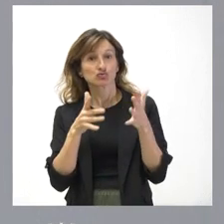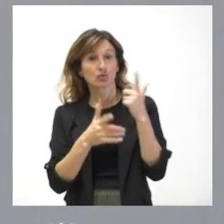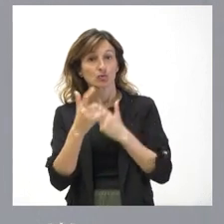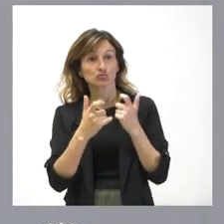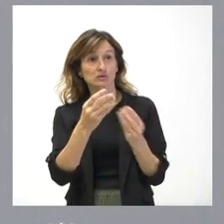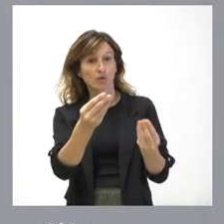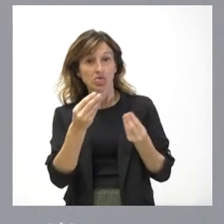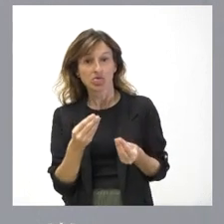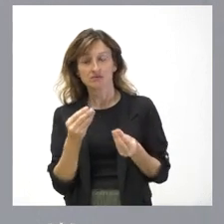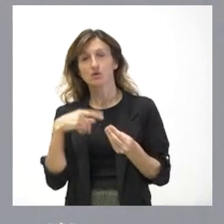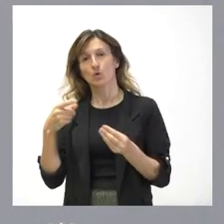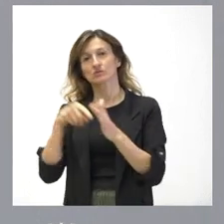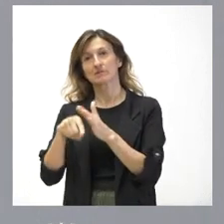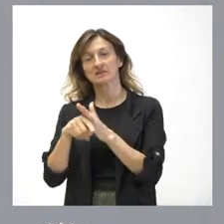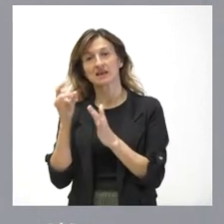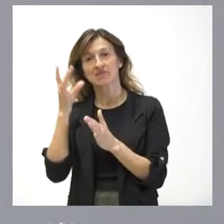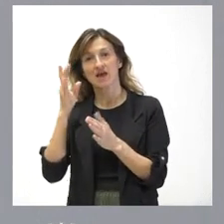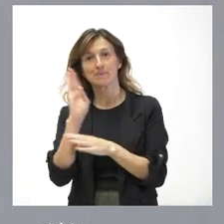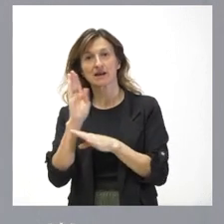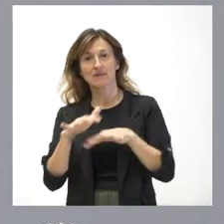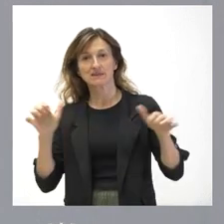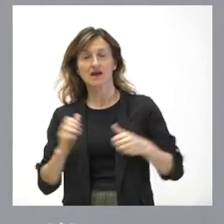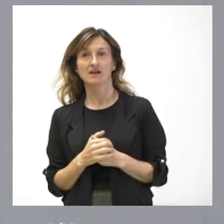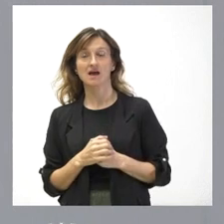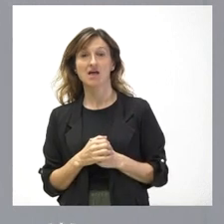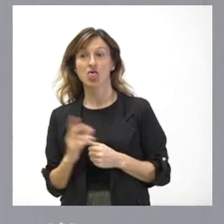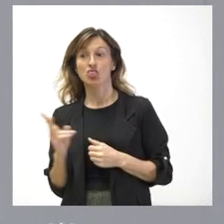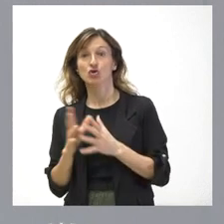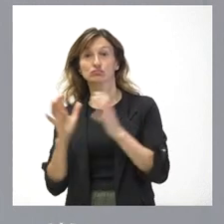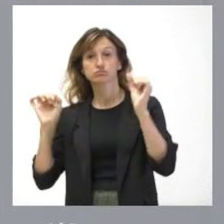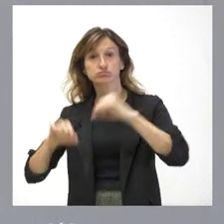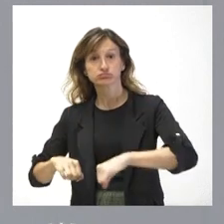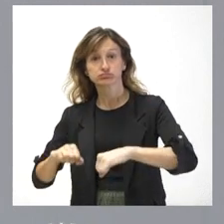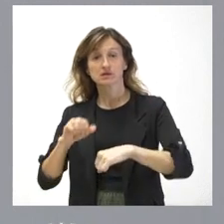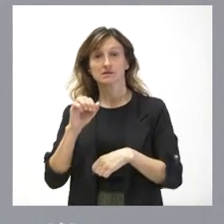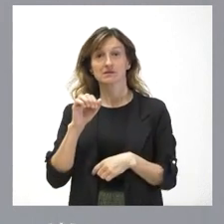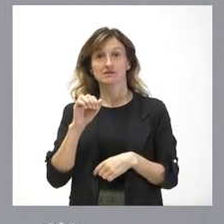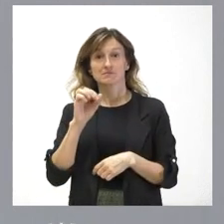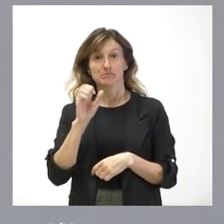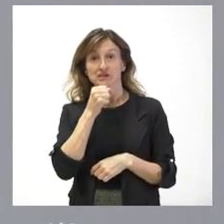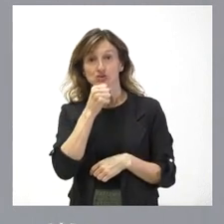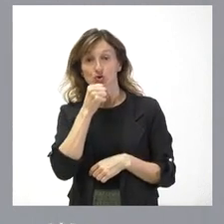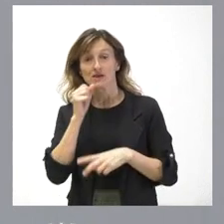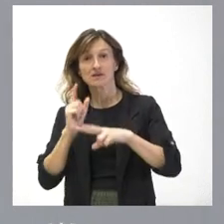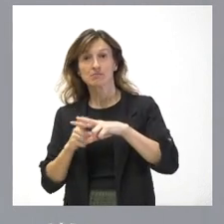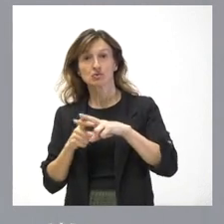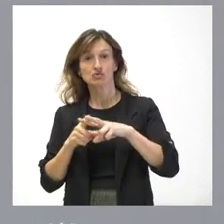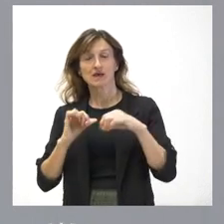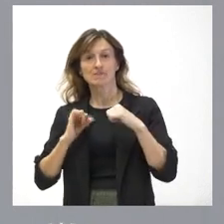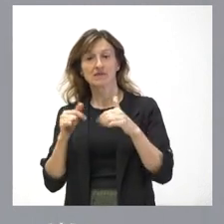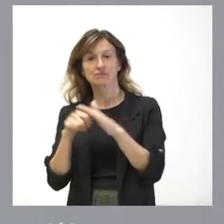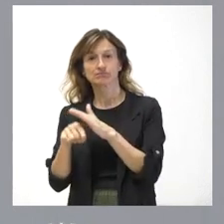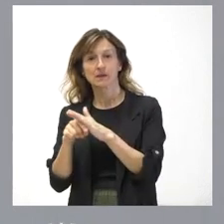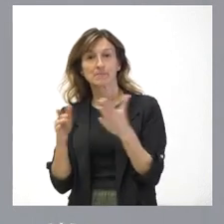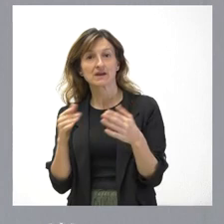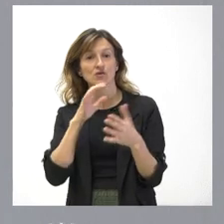tramitar esta iniciativa parlamentaria qué es lo que han decidido conjuntamente psoe y vox tramitar ya la iniciativa parlamentaria sin pedir